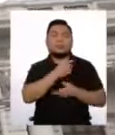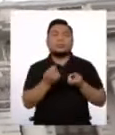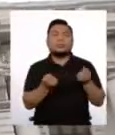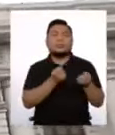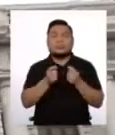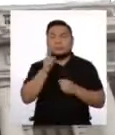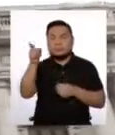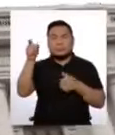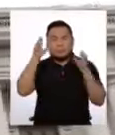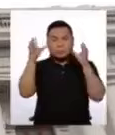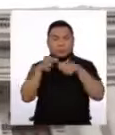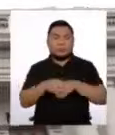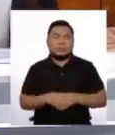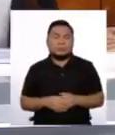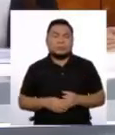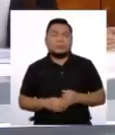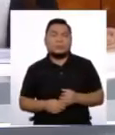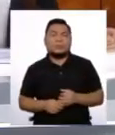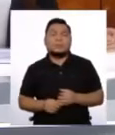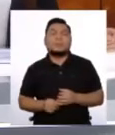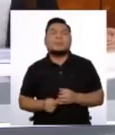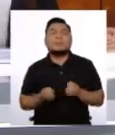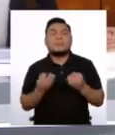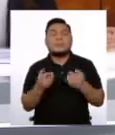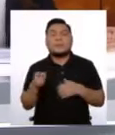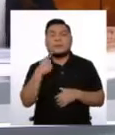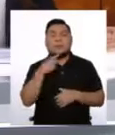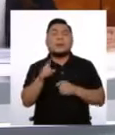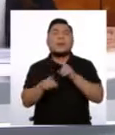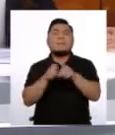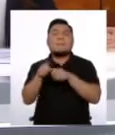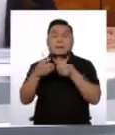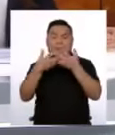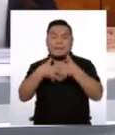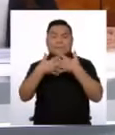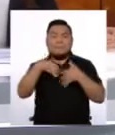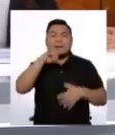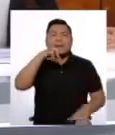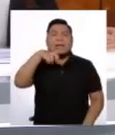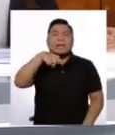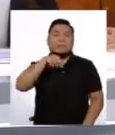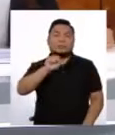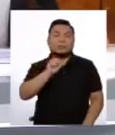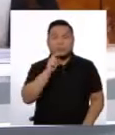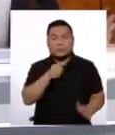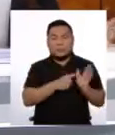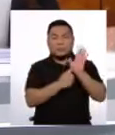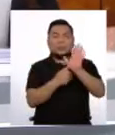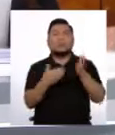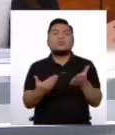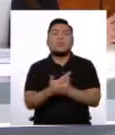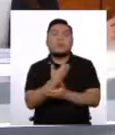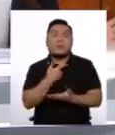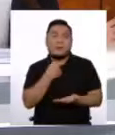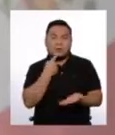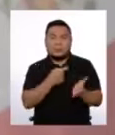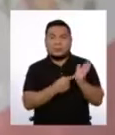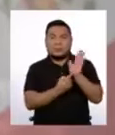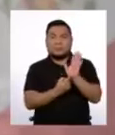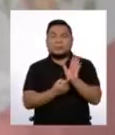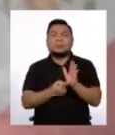Pleno del Congreso. Bien, y la encuestadora Ipsos presentó una nueva muestra